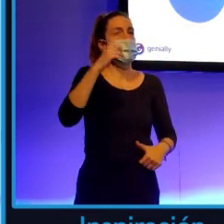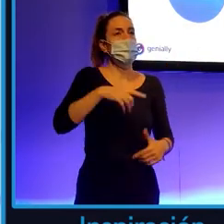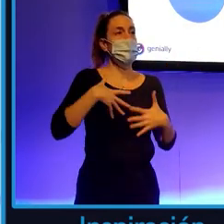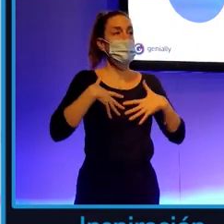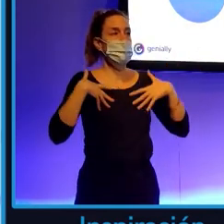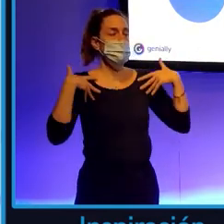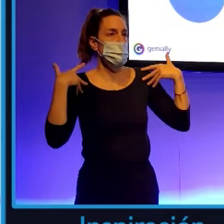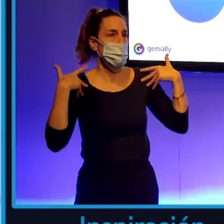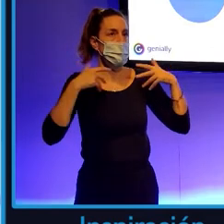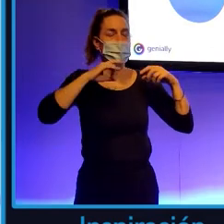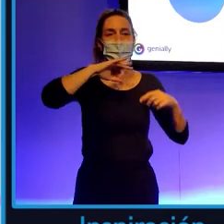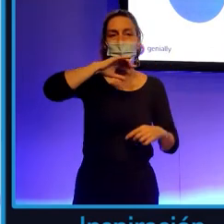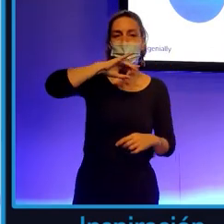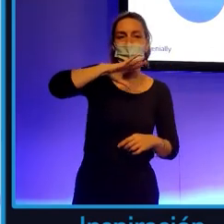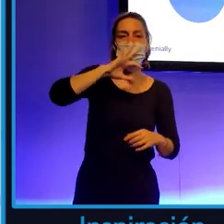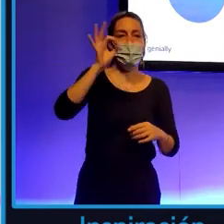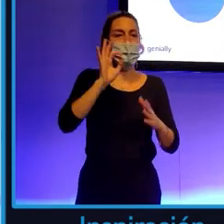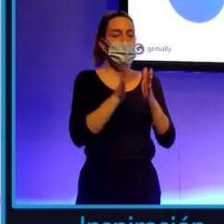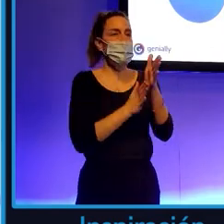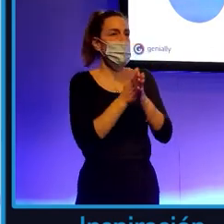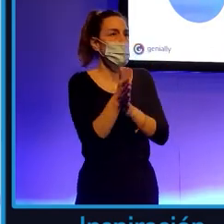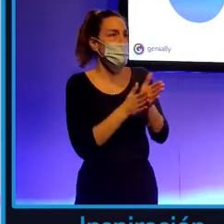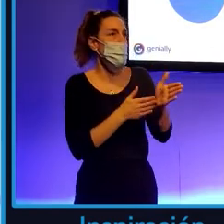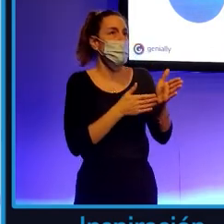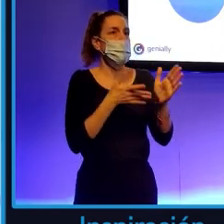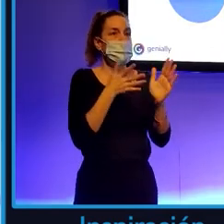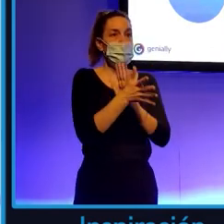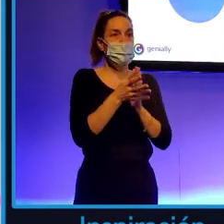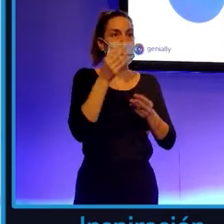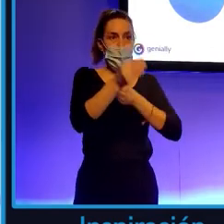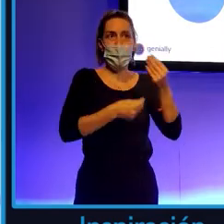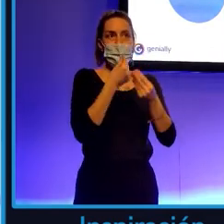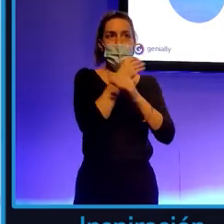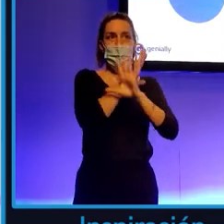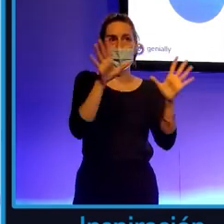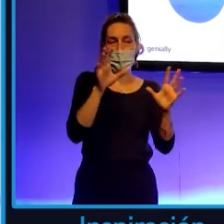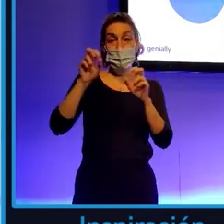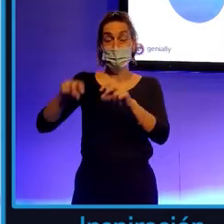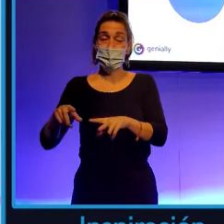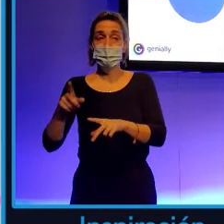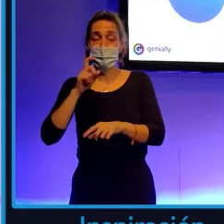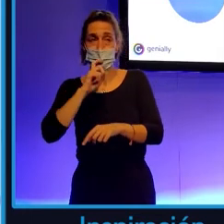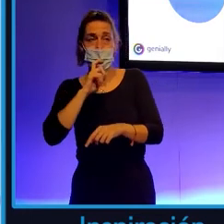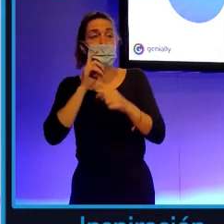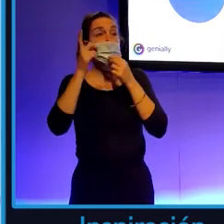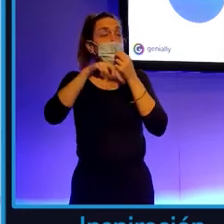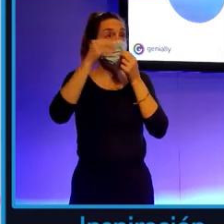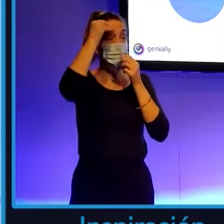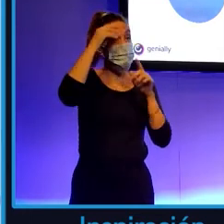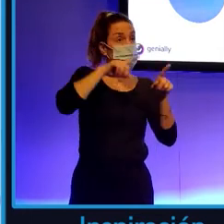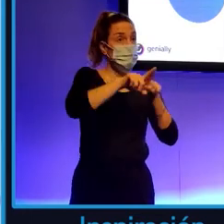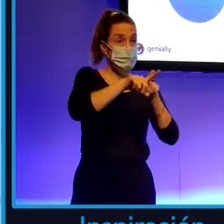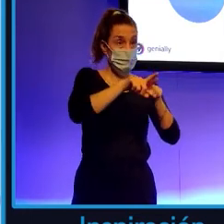las emociones y estamos contentos y si estamos motivados lo hacemos mejor que si no lo estamos tenemos pensamiento crítico y somos